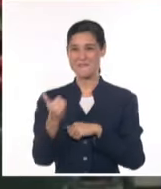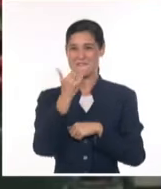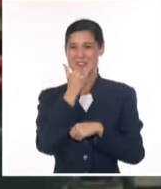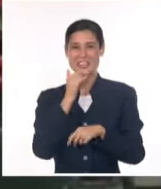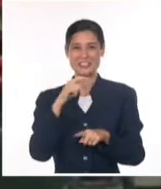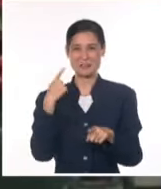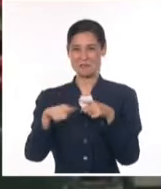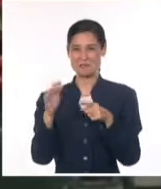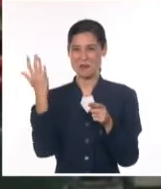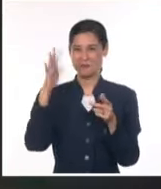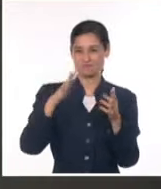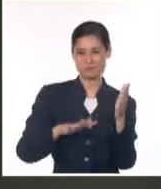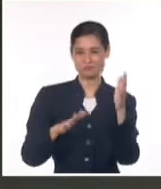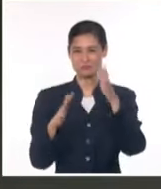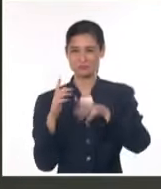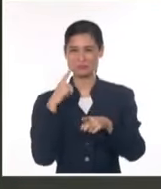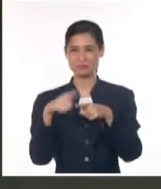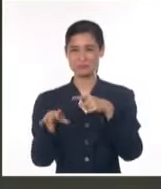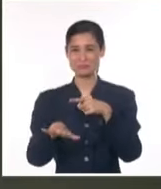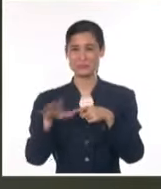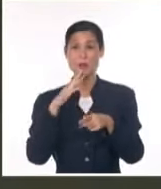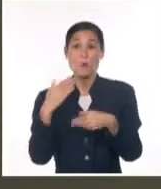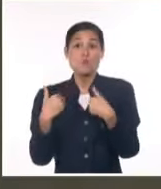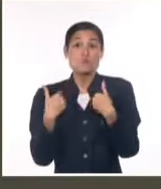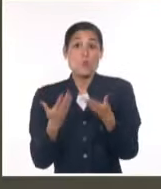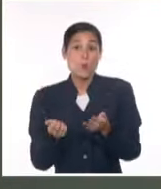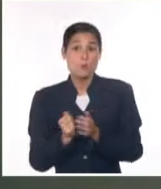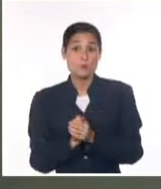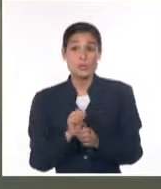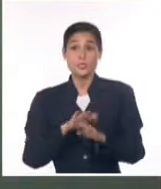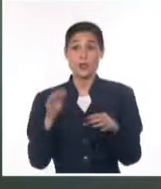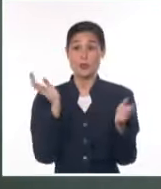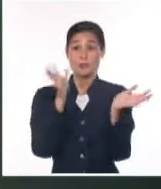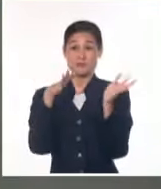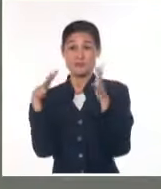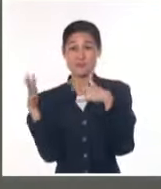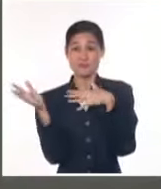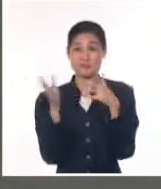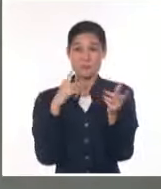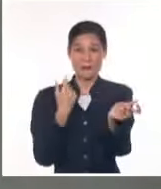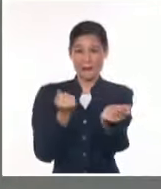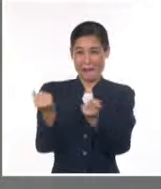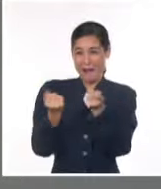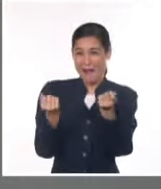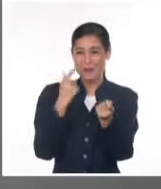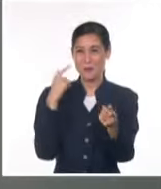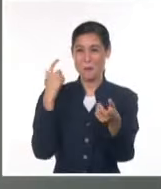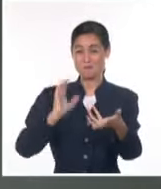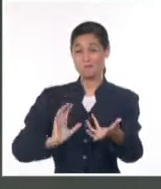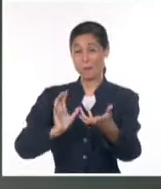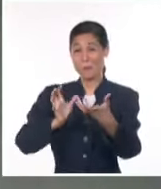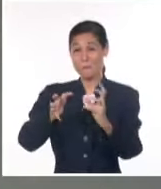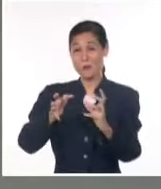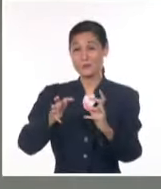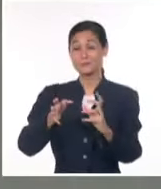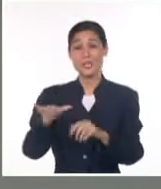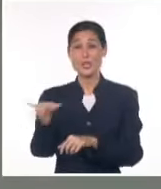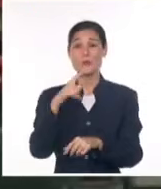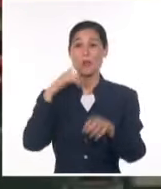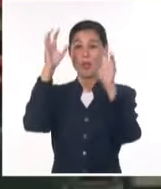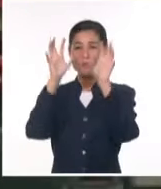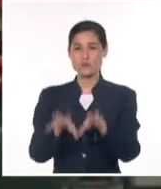que durante el trayecto esquivar muchos obstáculos. Y bueno, bajo la fuerte inclemencia del